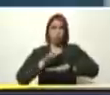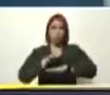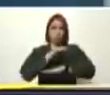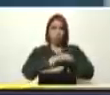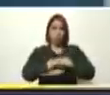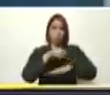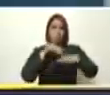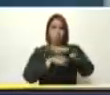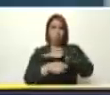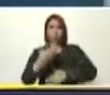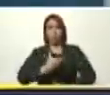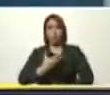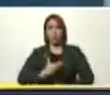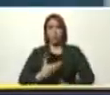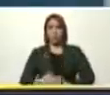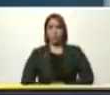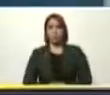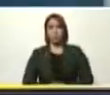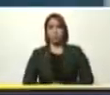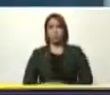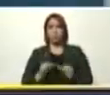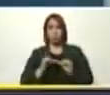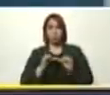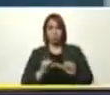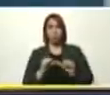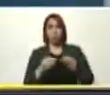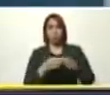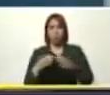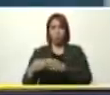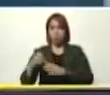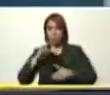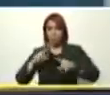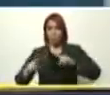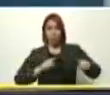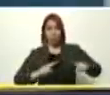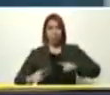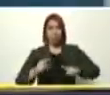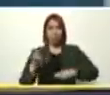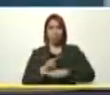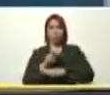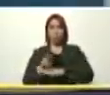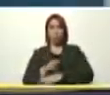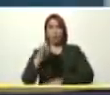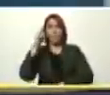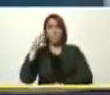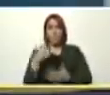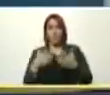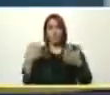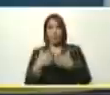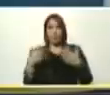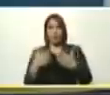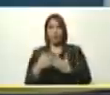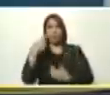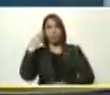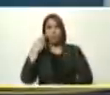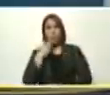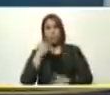en las alcaldías y los puestos de comando en las unidades de batalla Bolívar Chávez, las UVC.